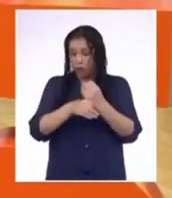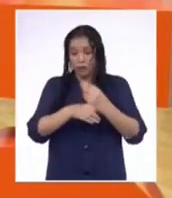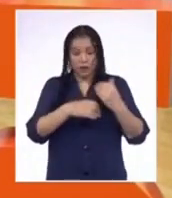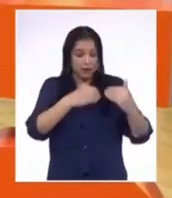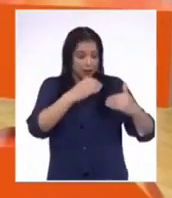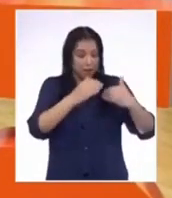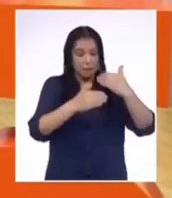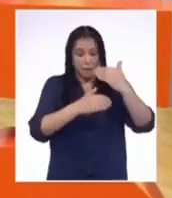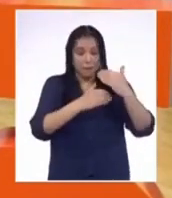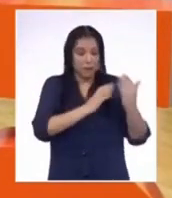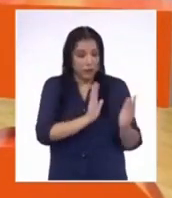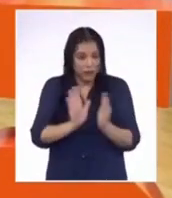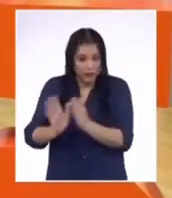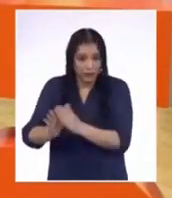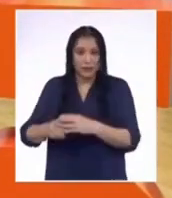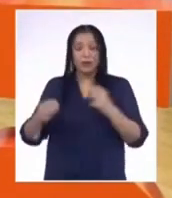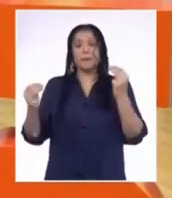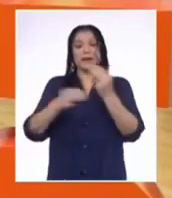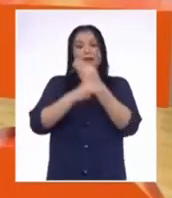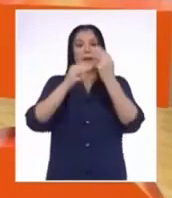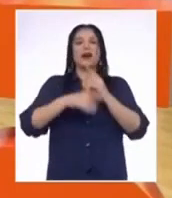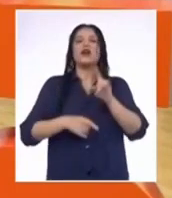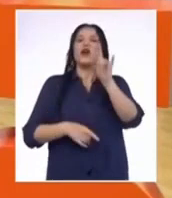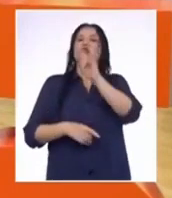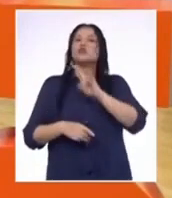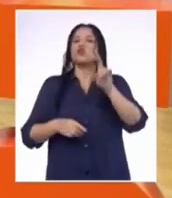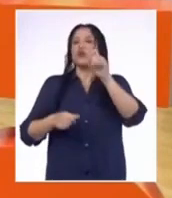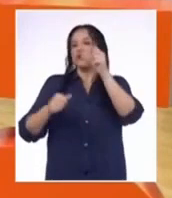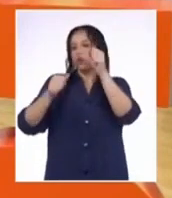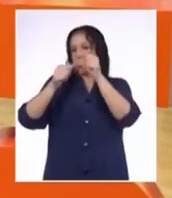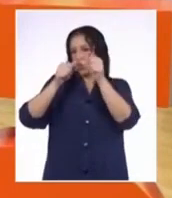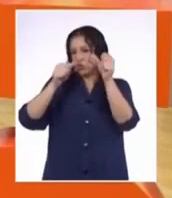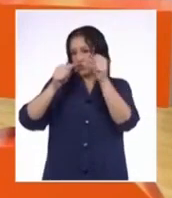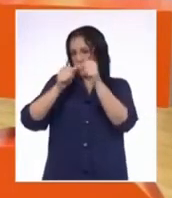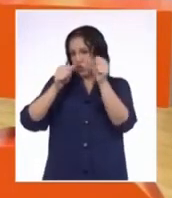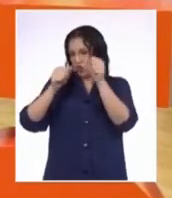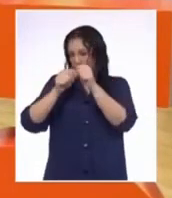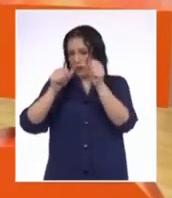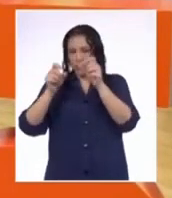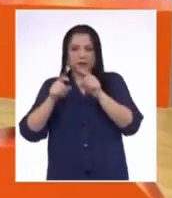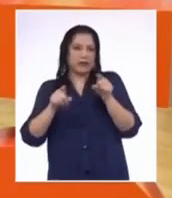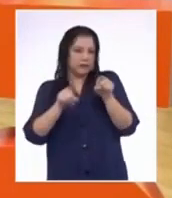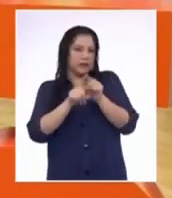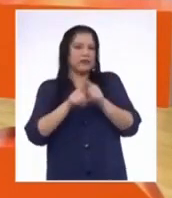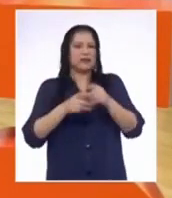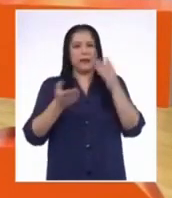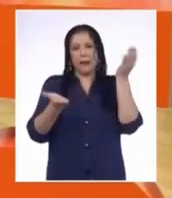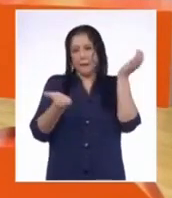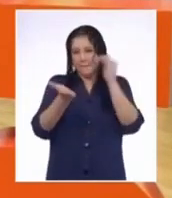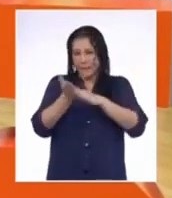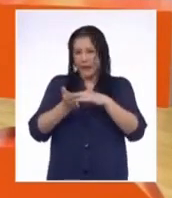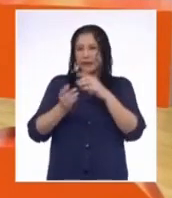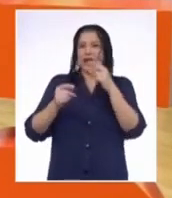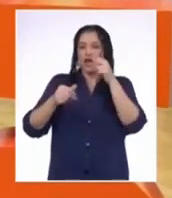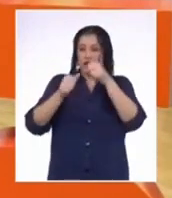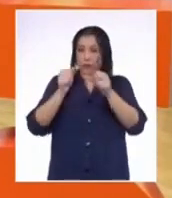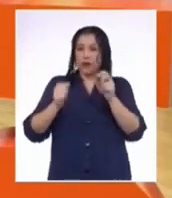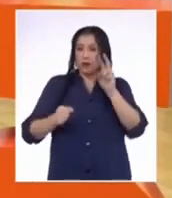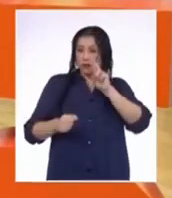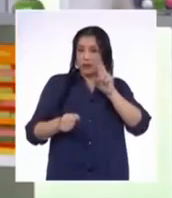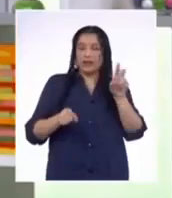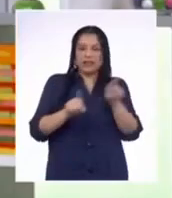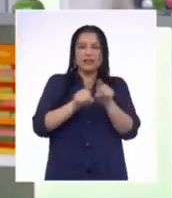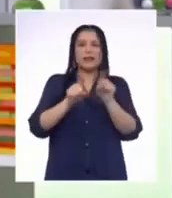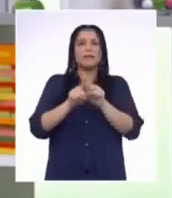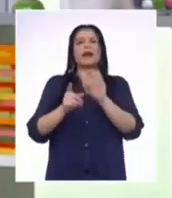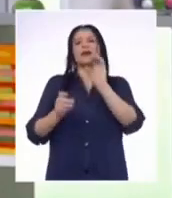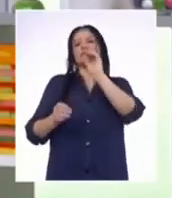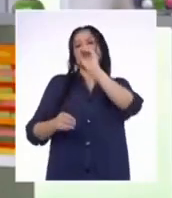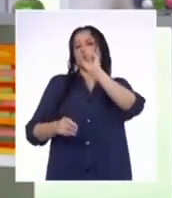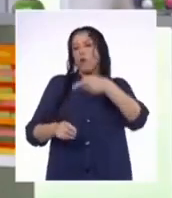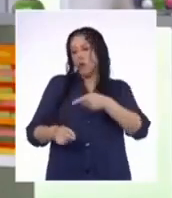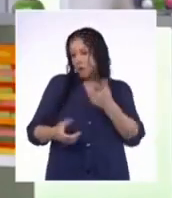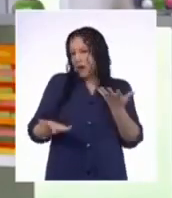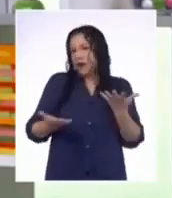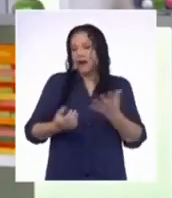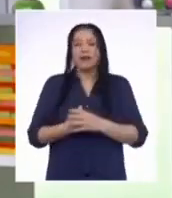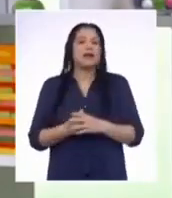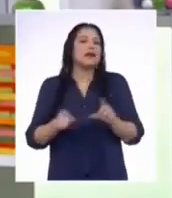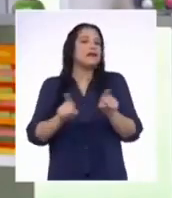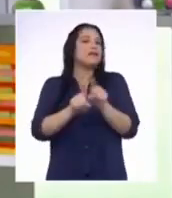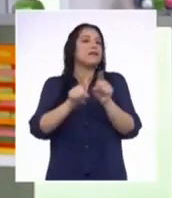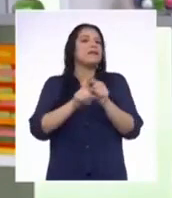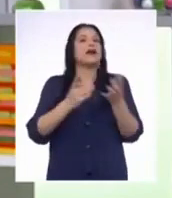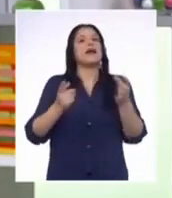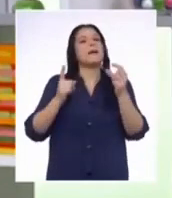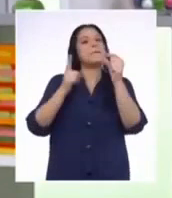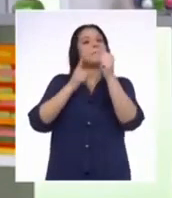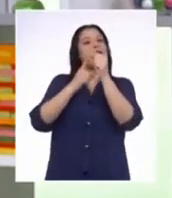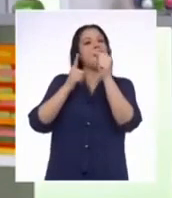procedimientos matemáticos donde se usaron los números racionales y de manera más específica los números decimales, así como también los